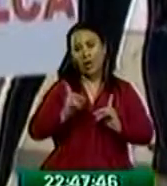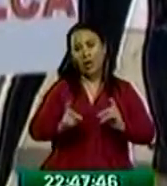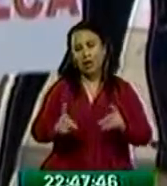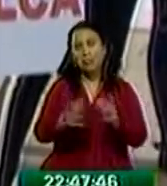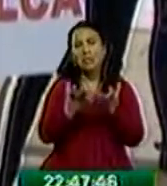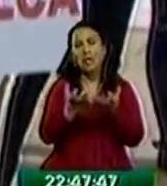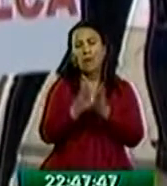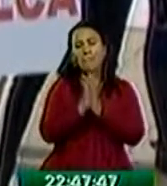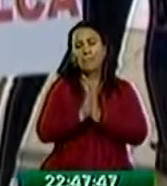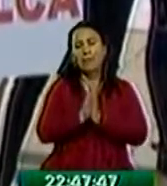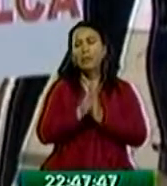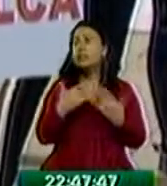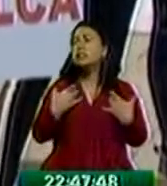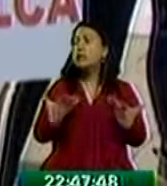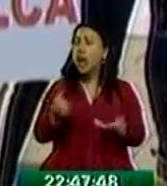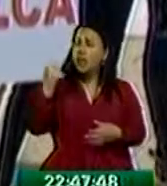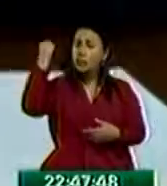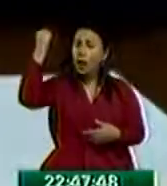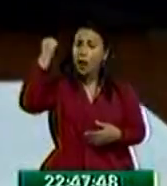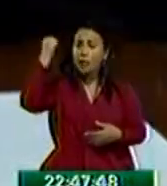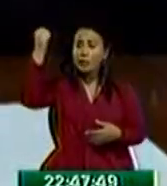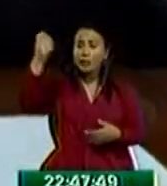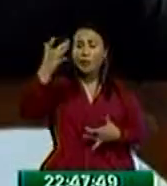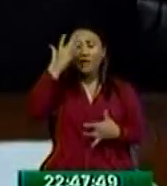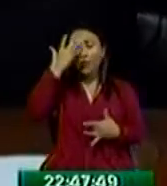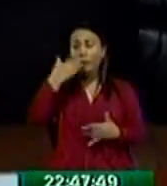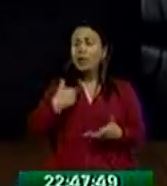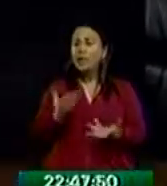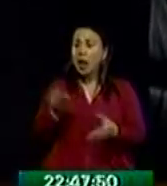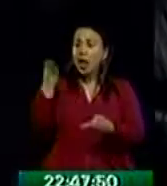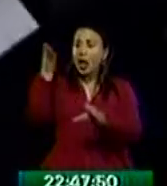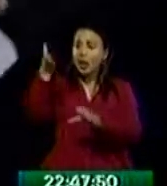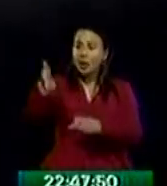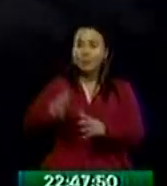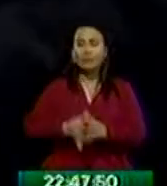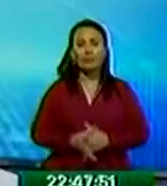quienes pedían que se garantice sus derechos. Informó Carolina Cuenca.